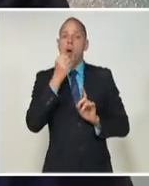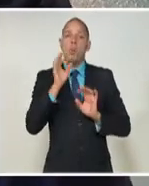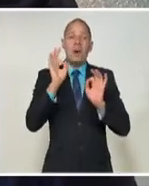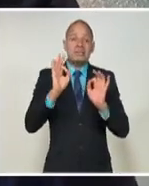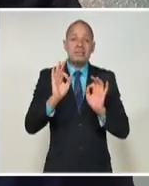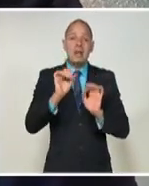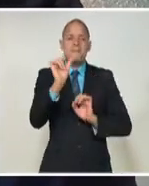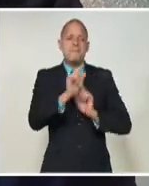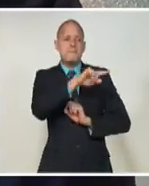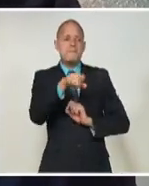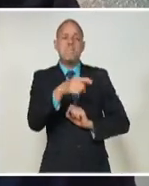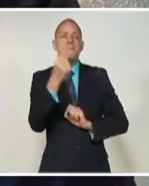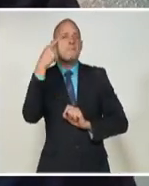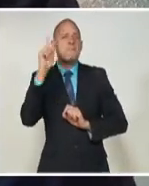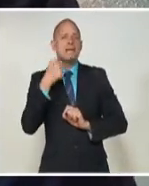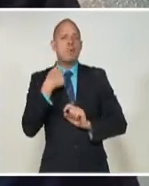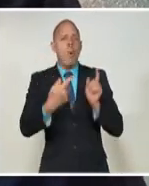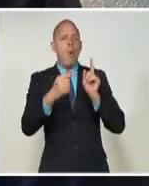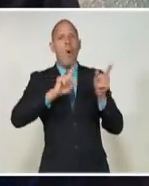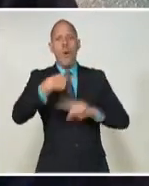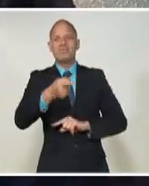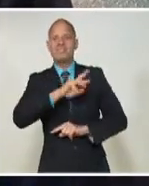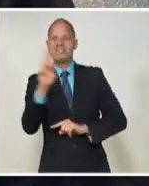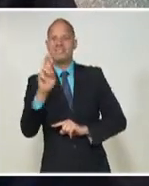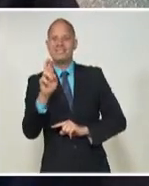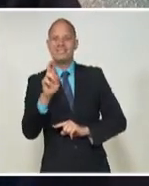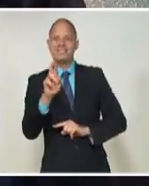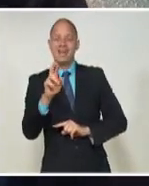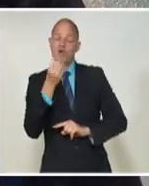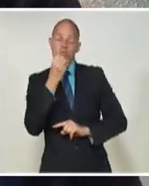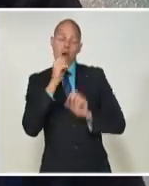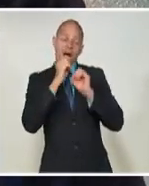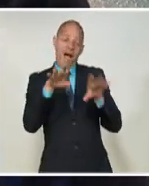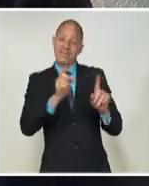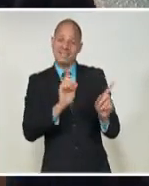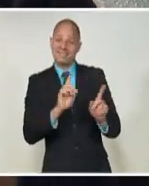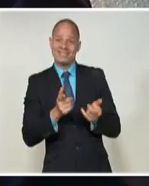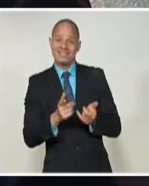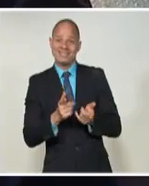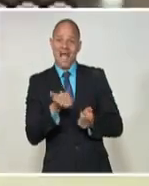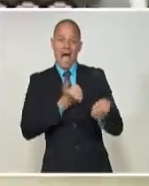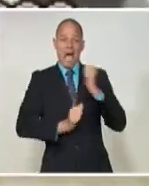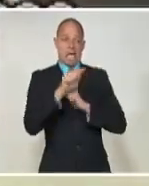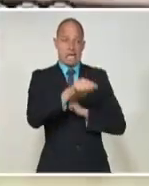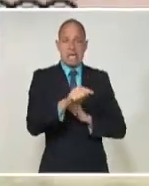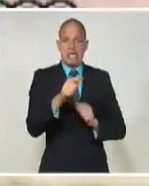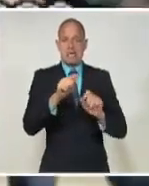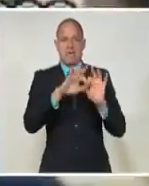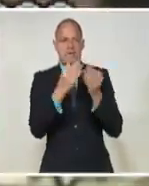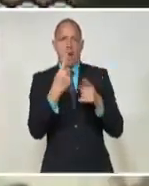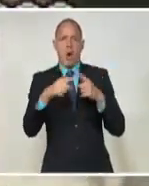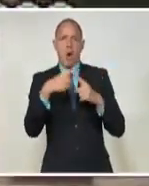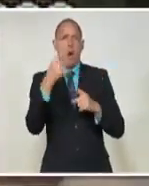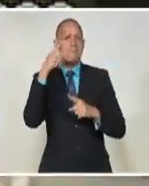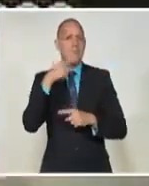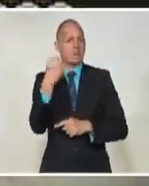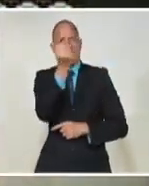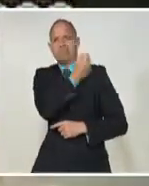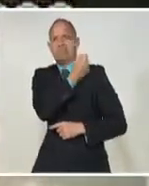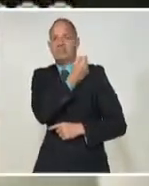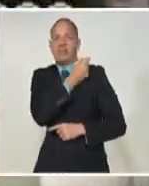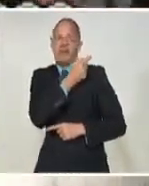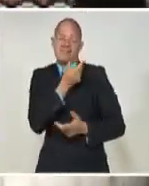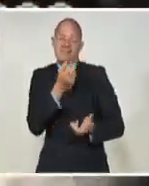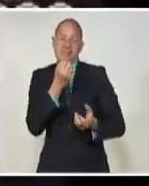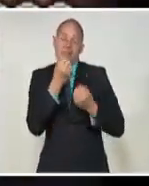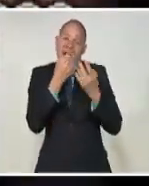enemigo de la Revolución Cubana y podía quedar perfectamente ante mis hijos, ante todo el mundo, como un traidor. Capote tuvo suerte, si es que